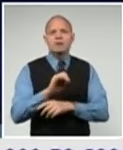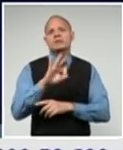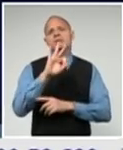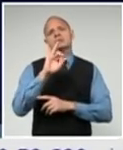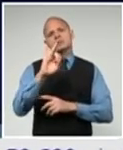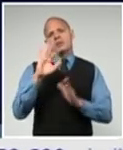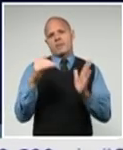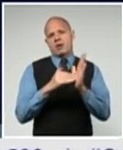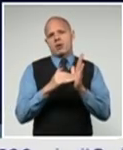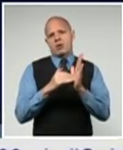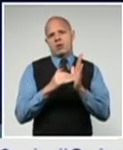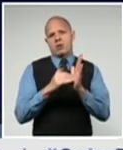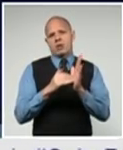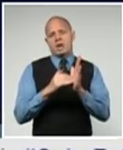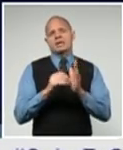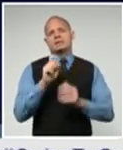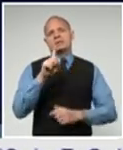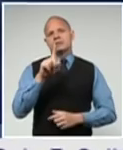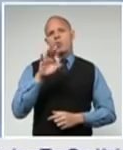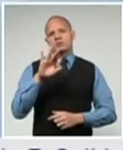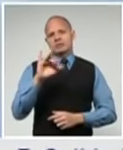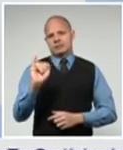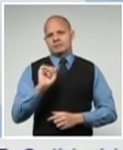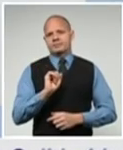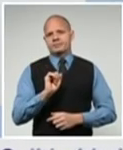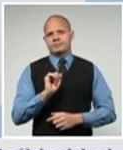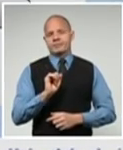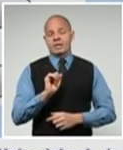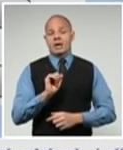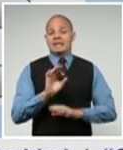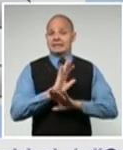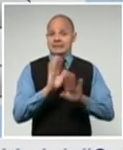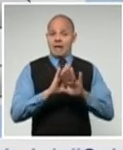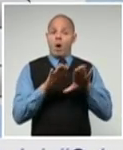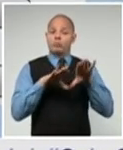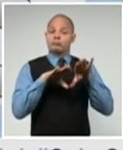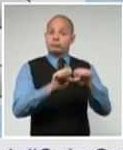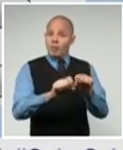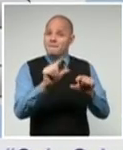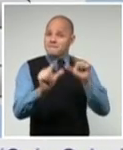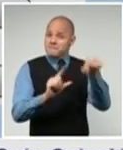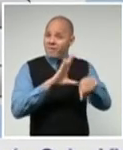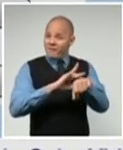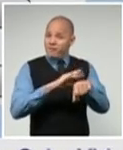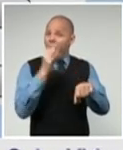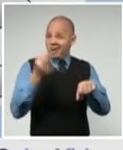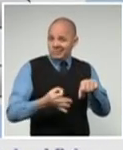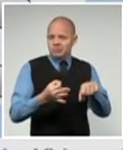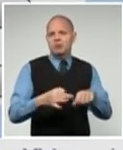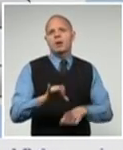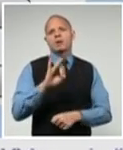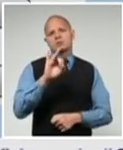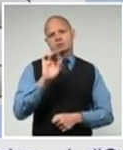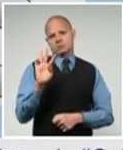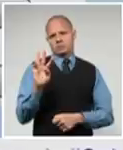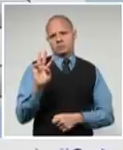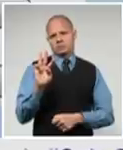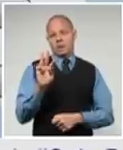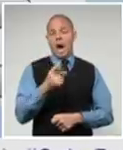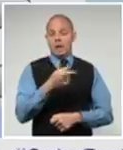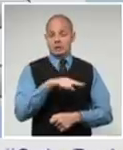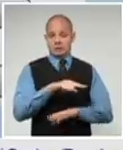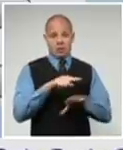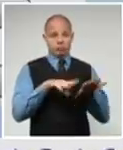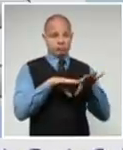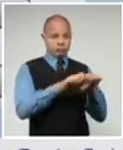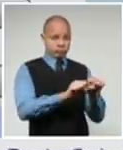7.186 muestras resultaron positivas a la COVID-19, 73 personas que se diagnosticaron ayer